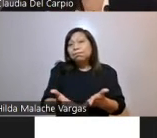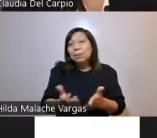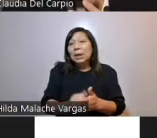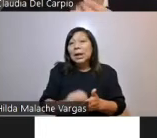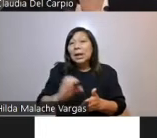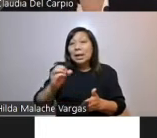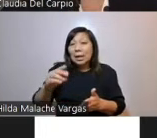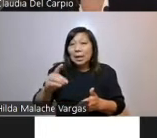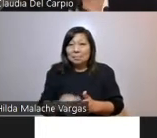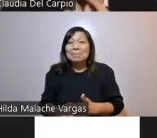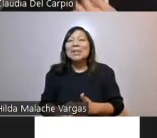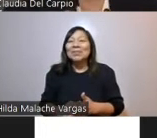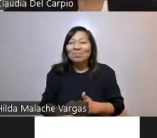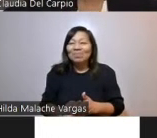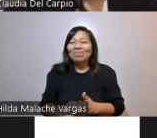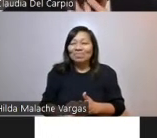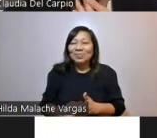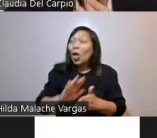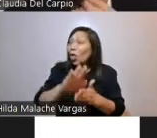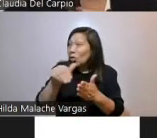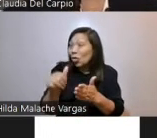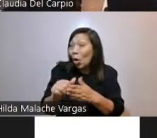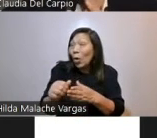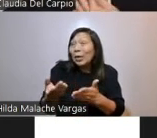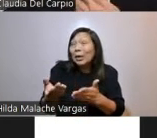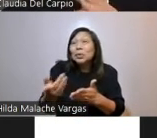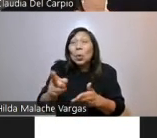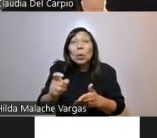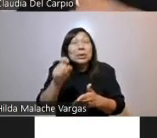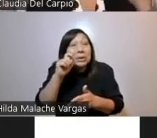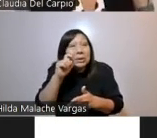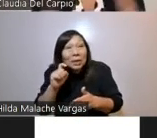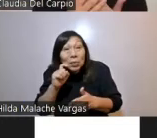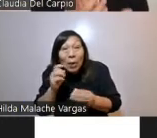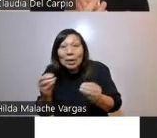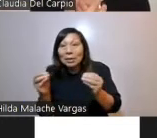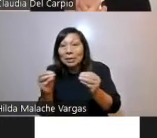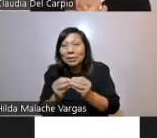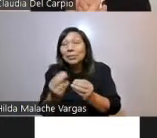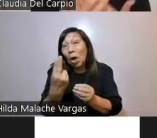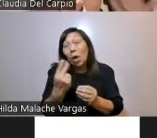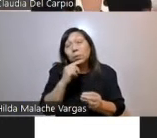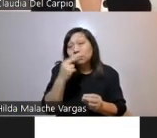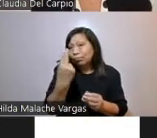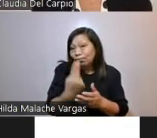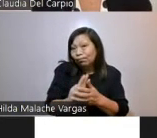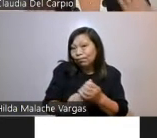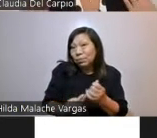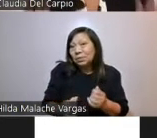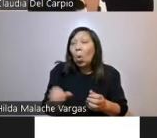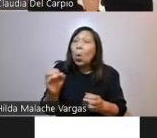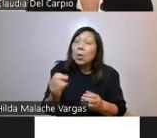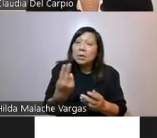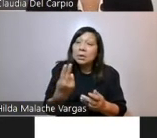con hueso, como decía mi mamá. Entonces, toda práctica sexual, especialmente en una pareja heterosexual y